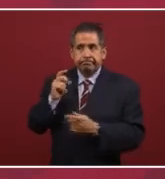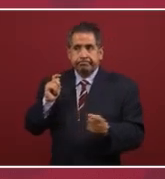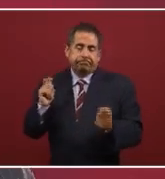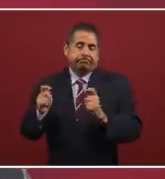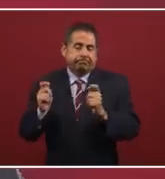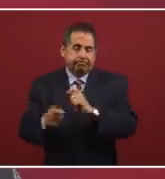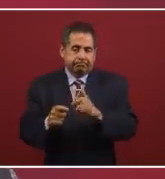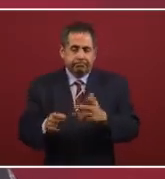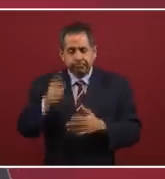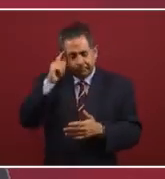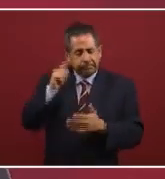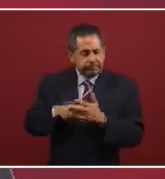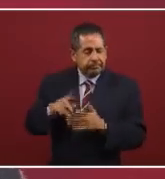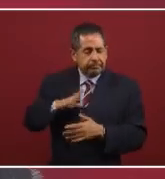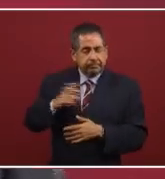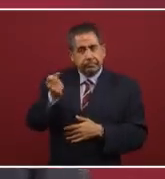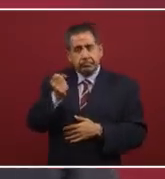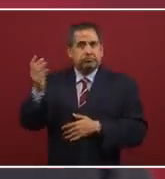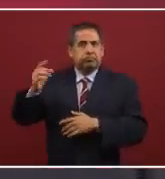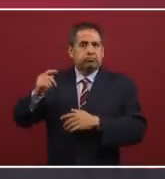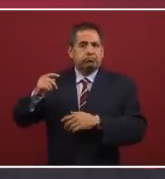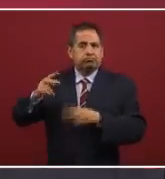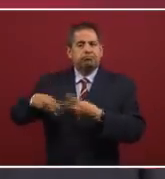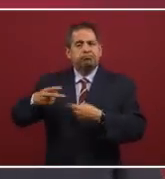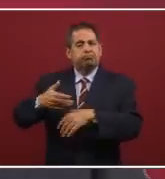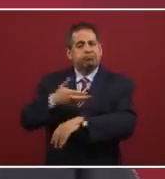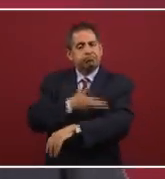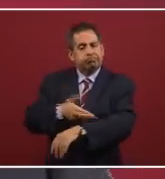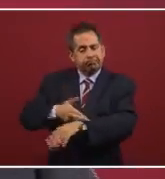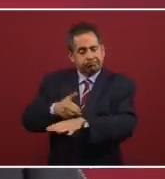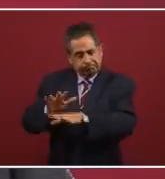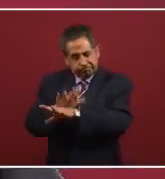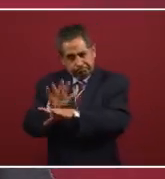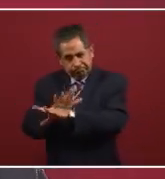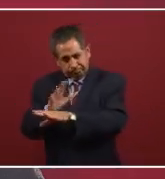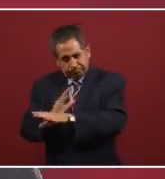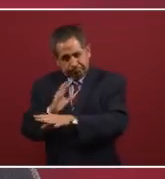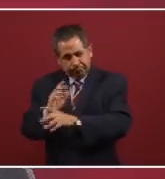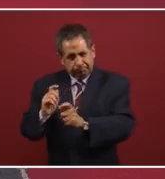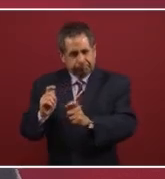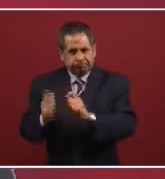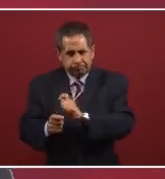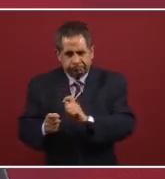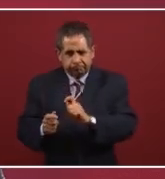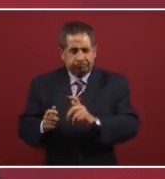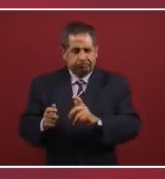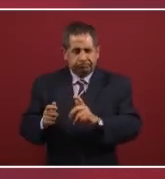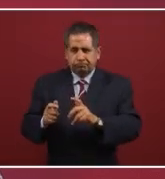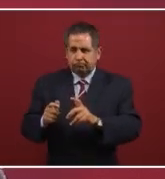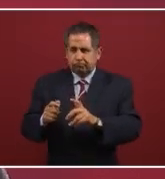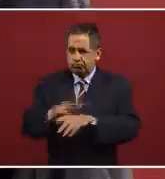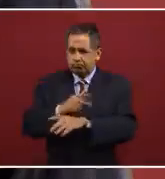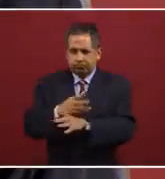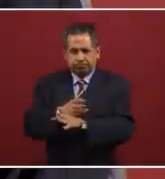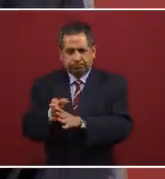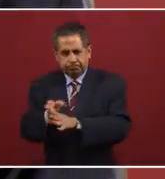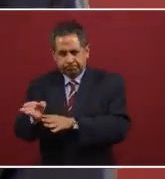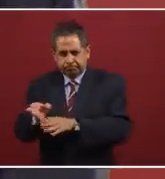Entonces, sí hay un proceso de ajuste, de